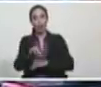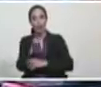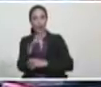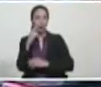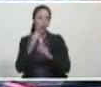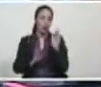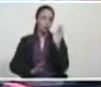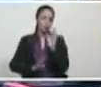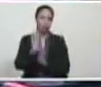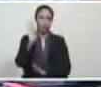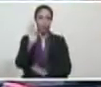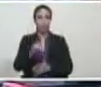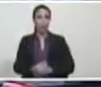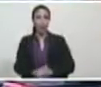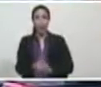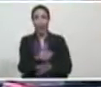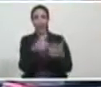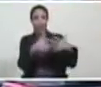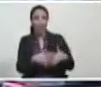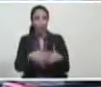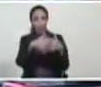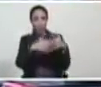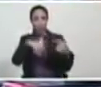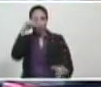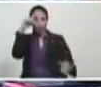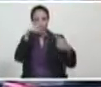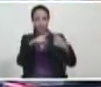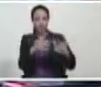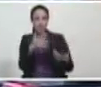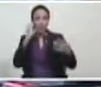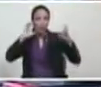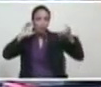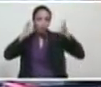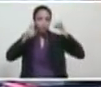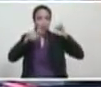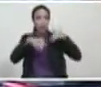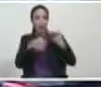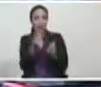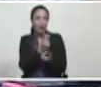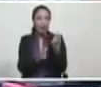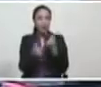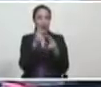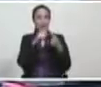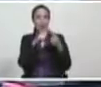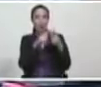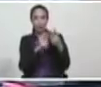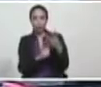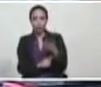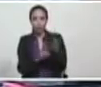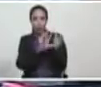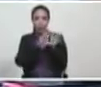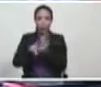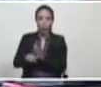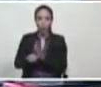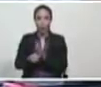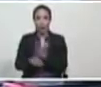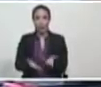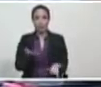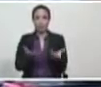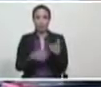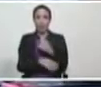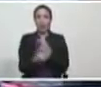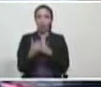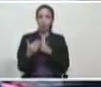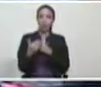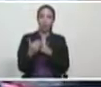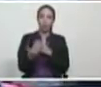potencia y eso es lo que tiene a los imperios enloquecidos. Quieren nuestros recursos, nuestras riquezas y por eso agreden a nuestro